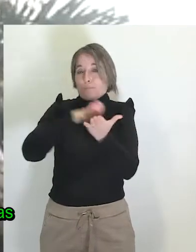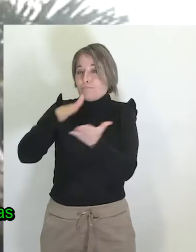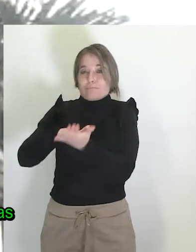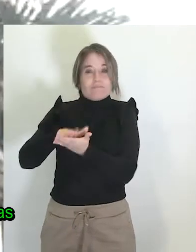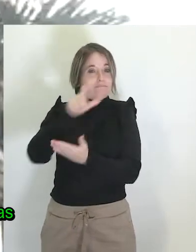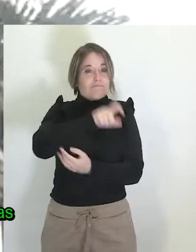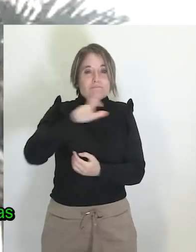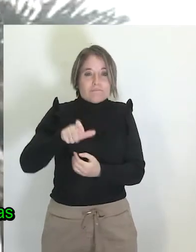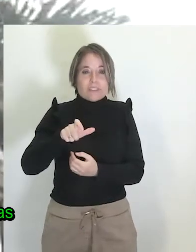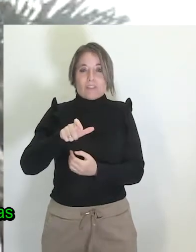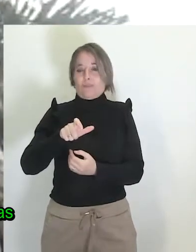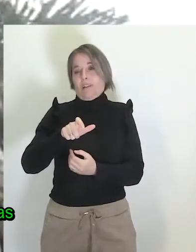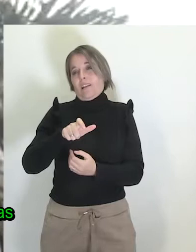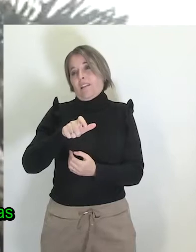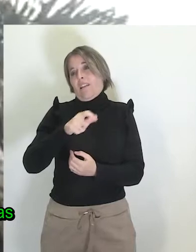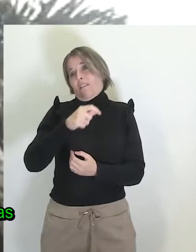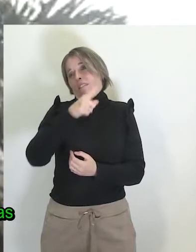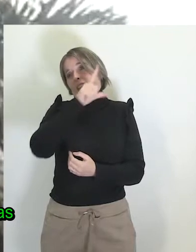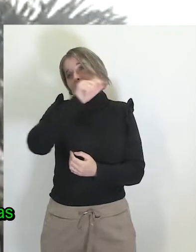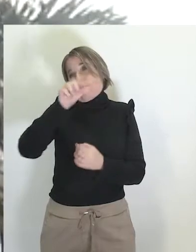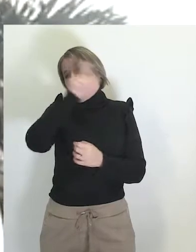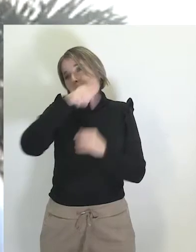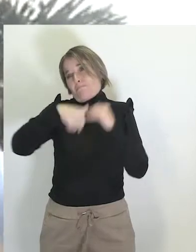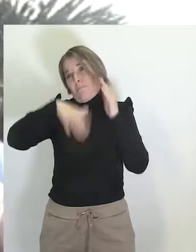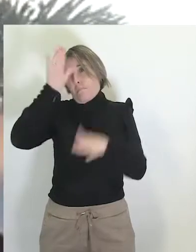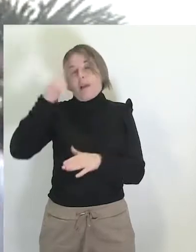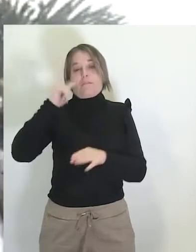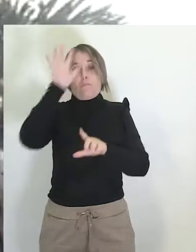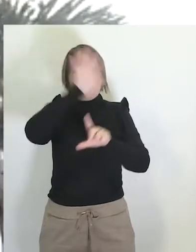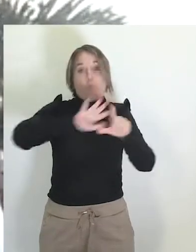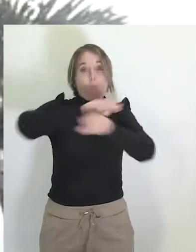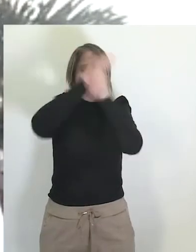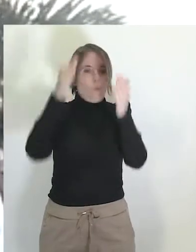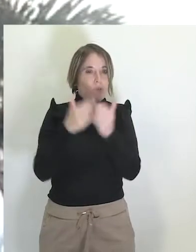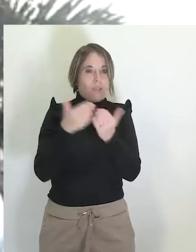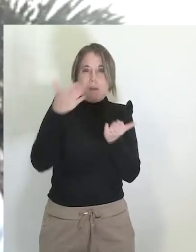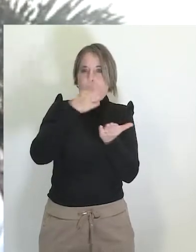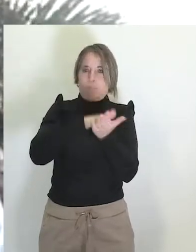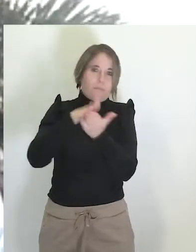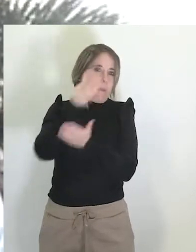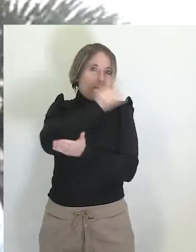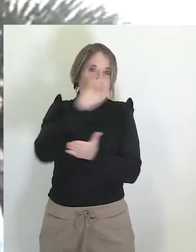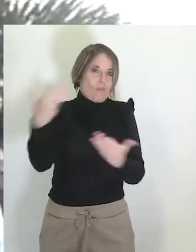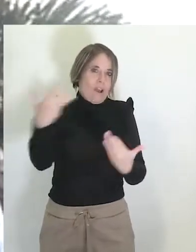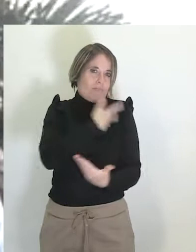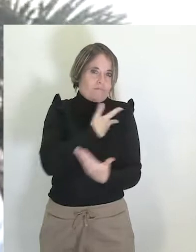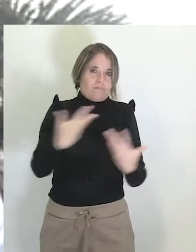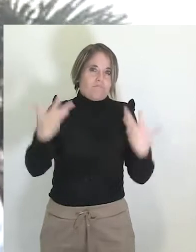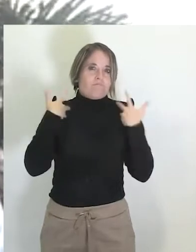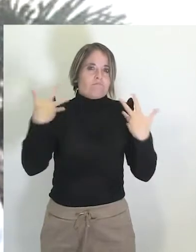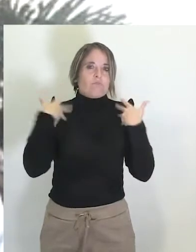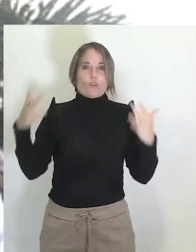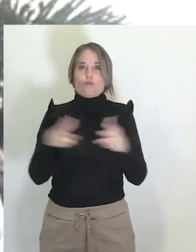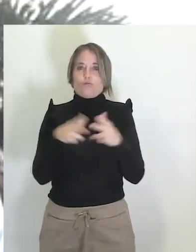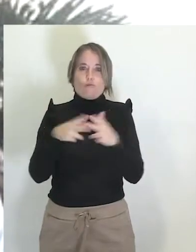de varios cientos de personas en nuestro país. A nivel mundial, la pandemia ha afectado a